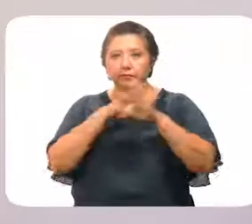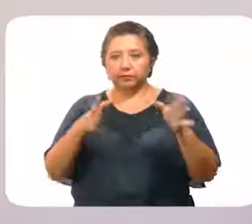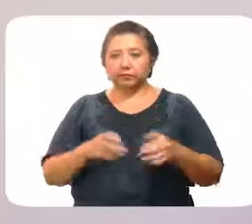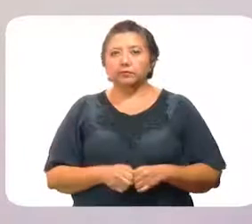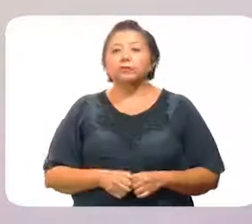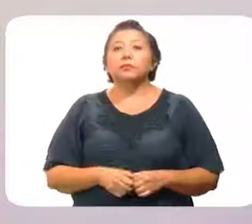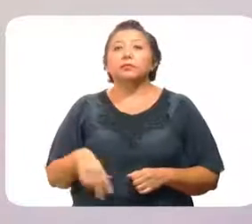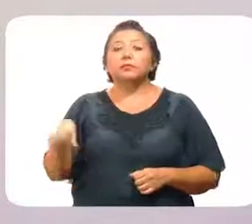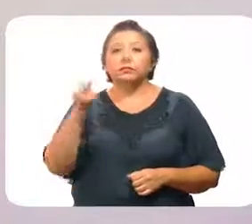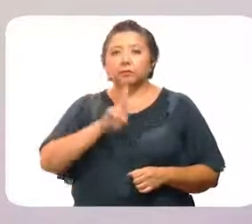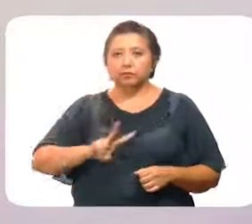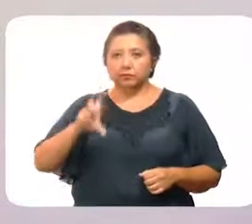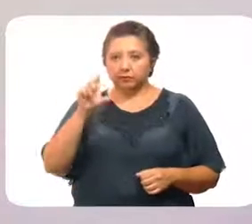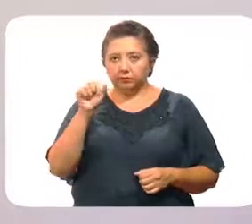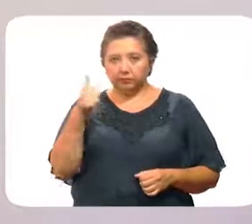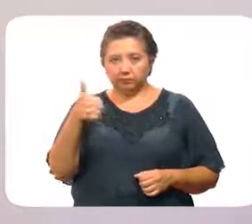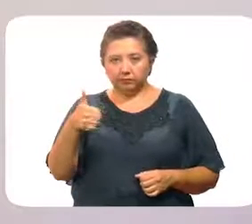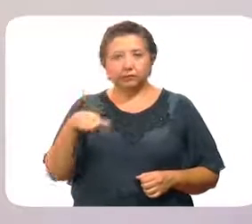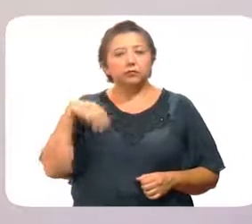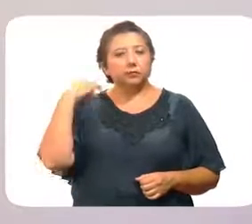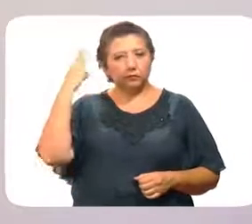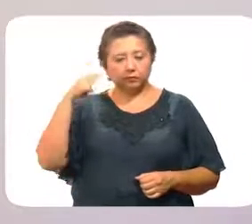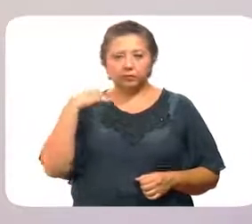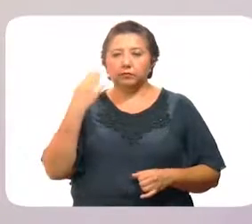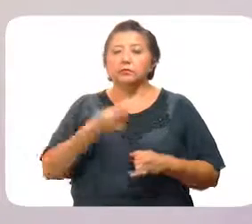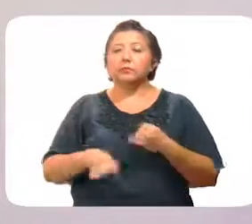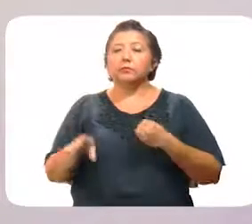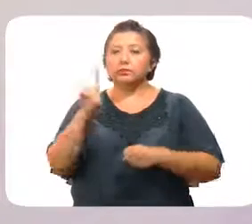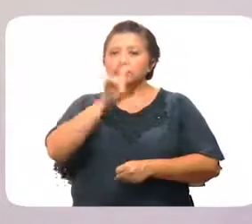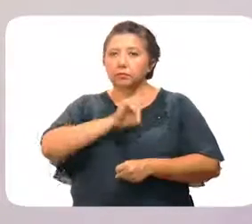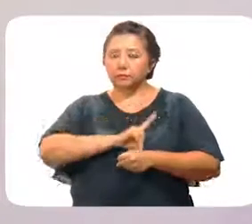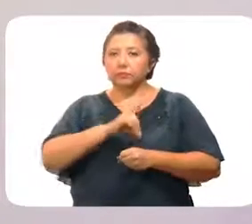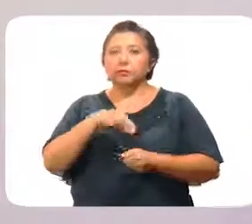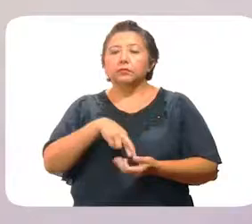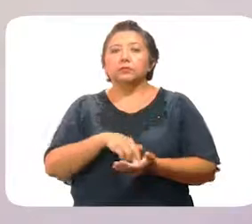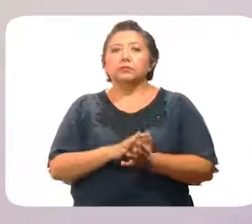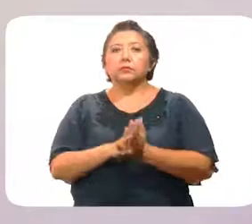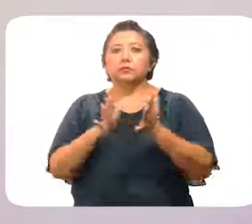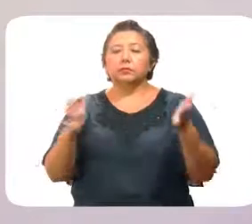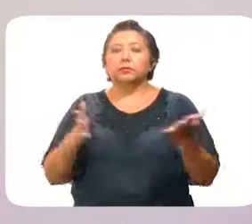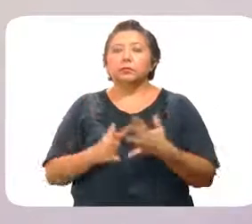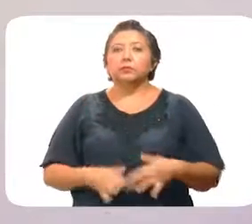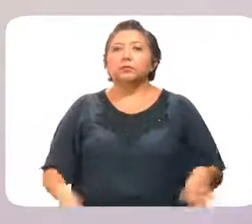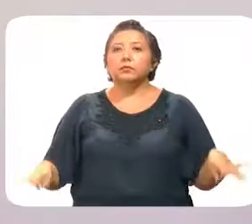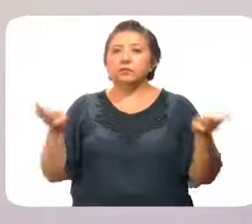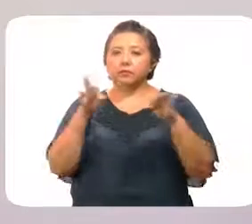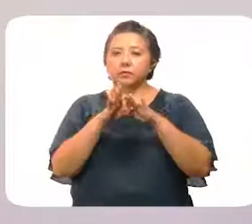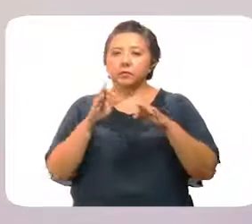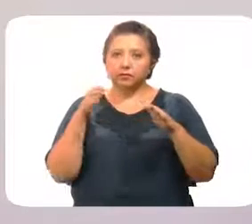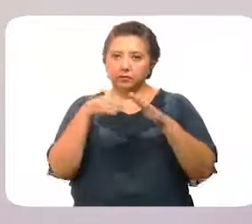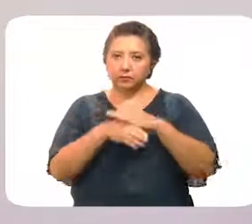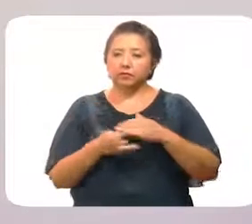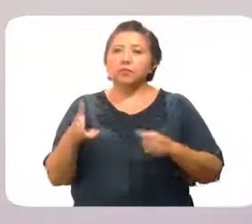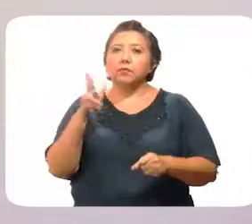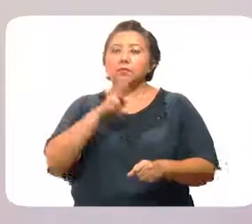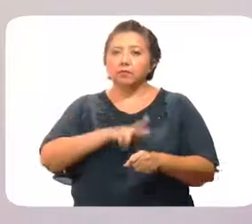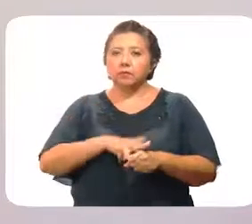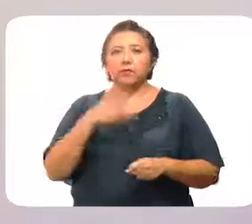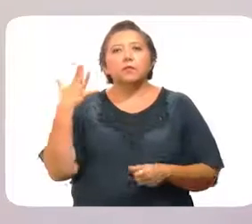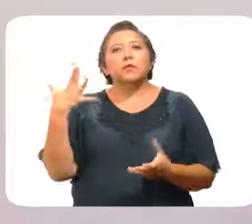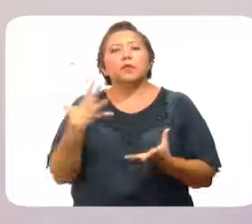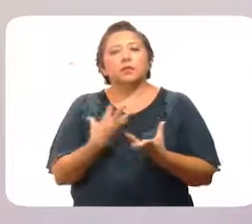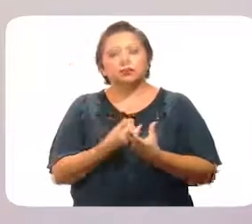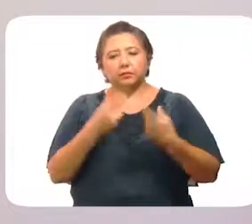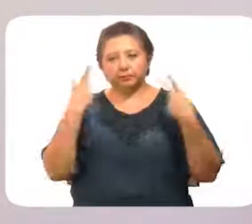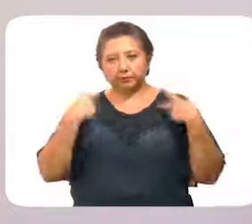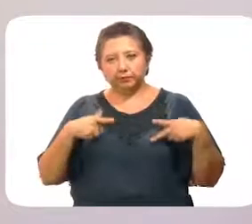parte médico de este viernes 26 de marzo. En los últimos días se ha registrado un incremento importante en los ingresos hospitalarios, por lo que